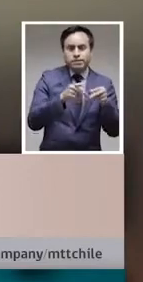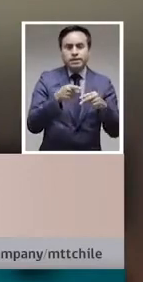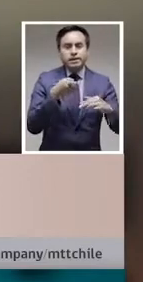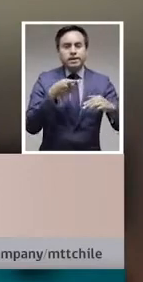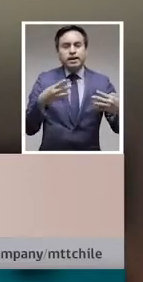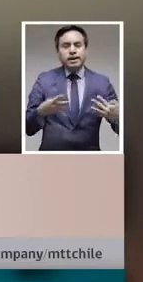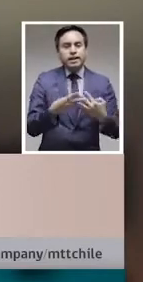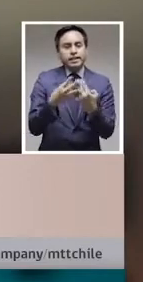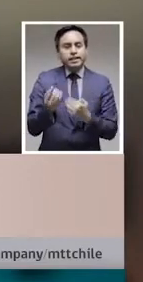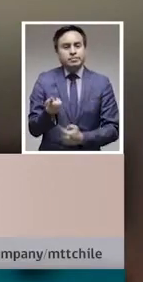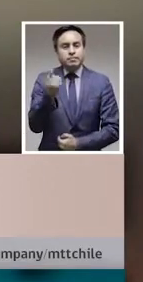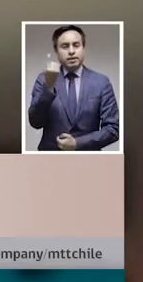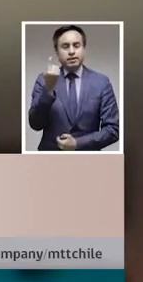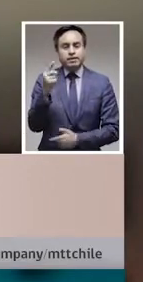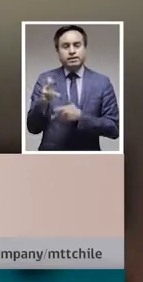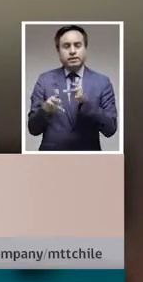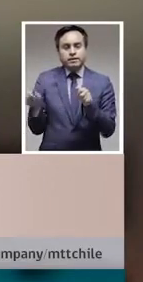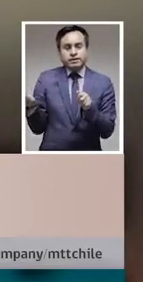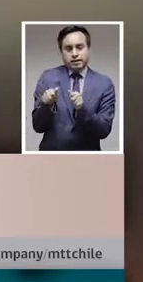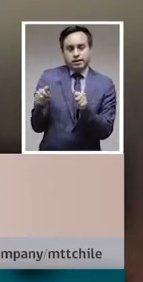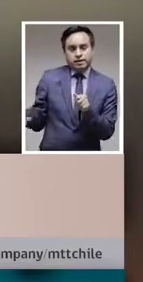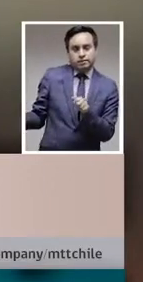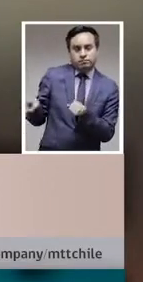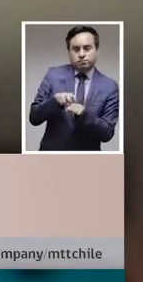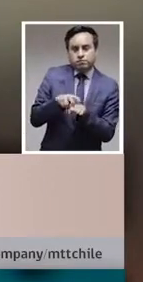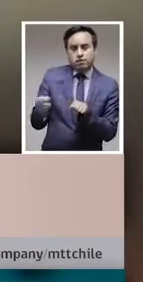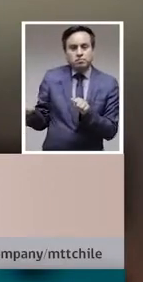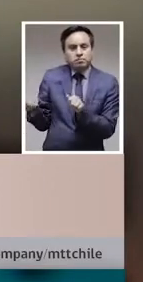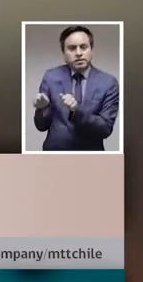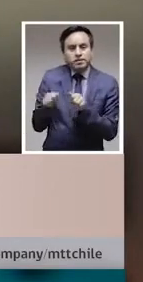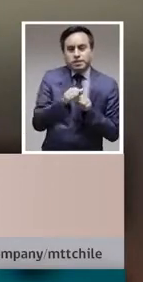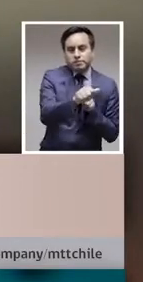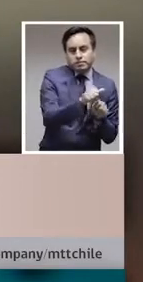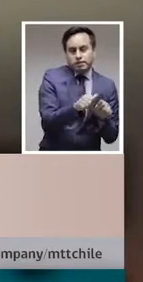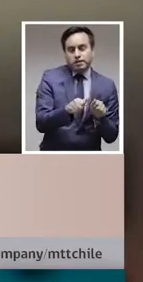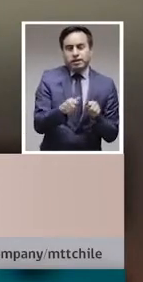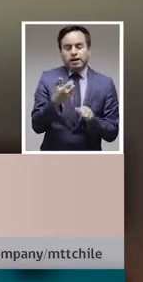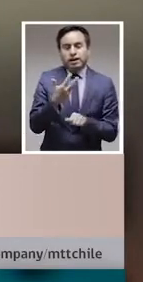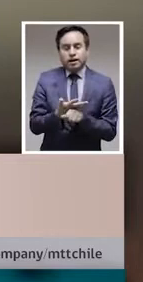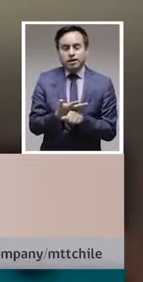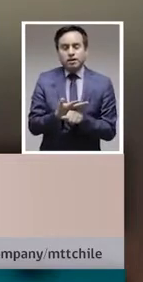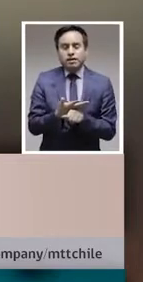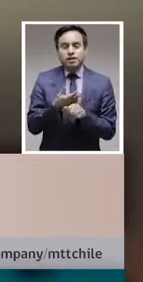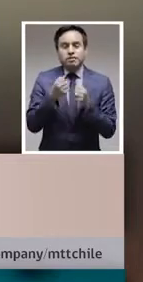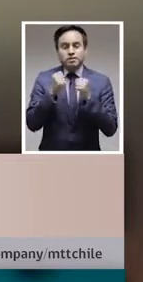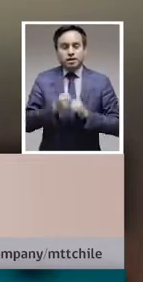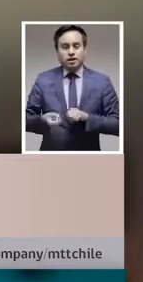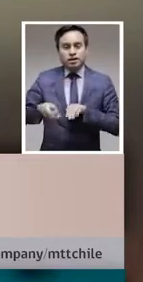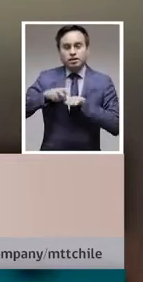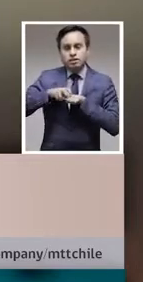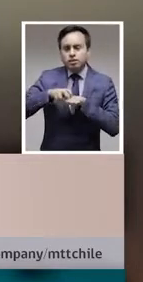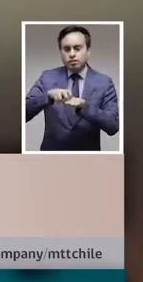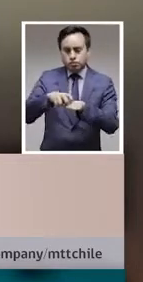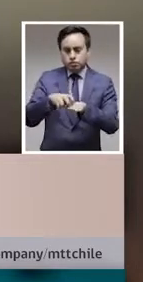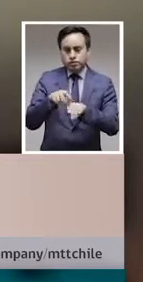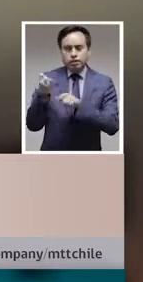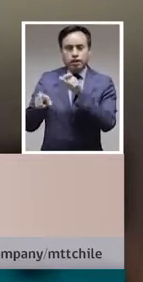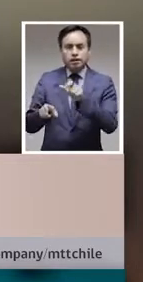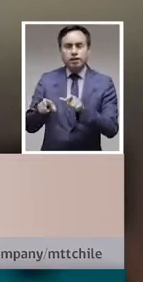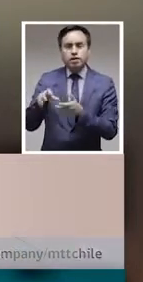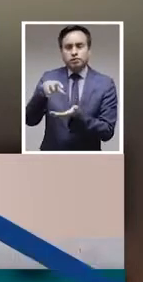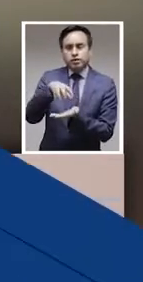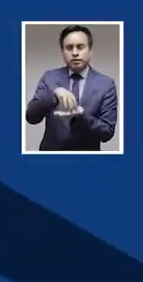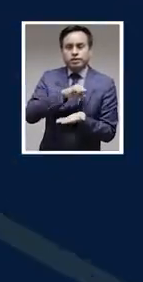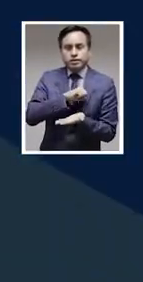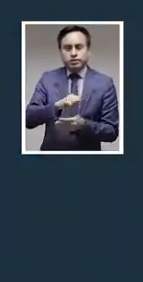red, la primera red de trenes de cercanía que abastece de capacidad de transporte a la ciudad